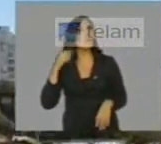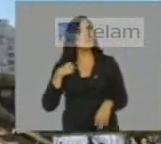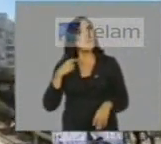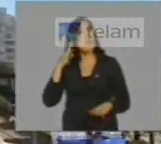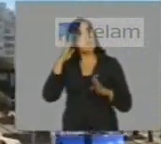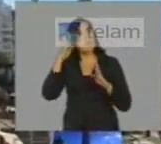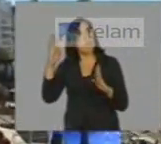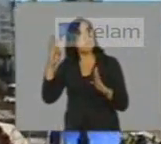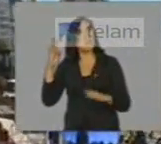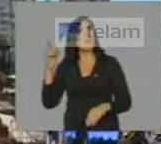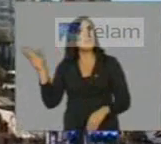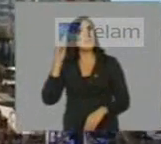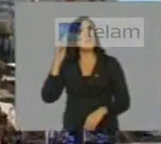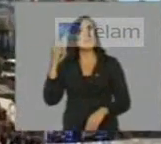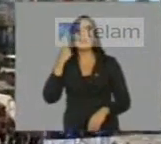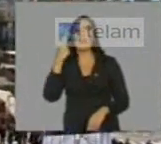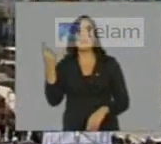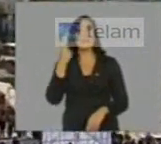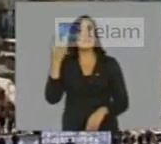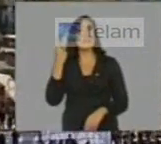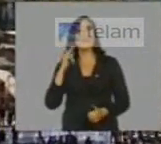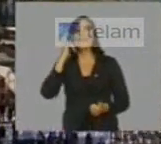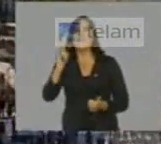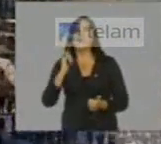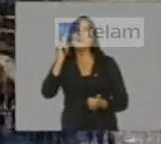atentamente a la señora Intendenta enumerar